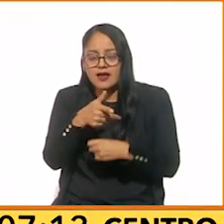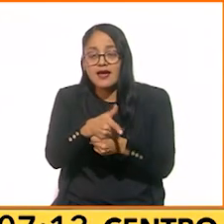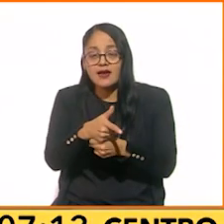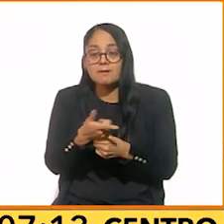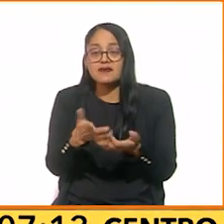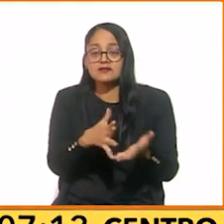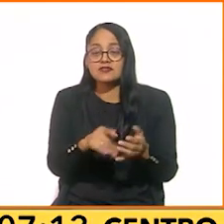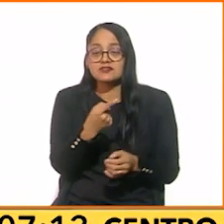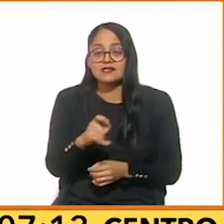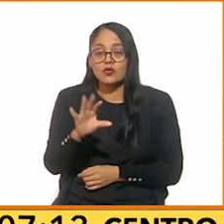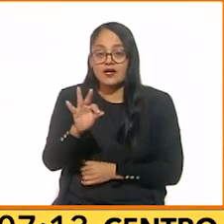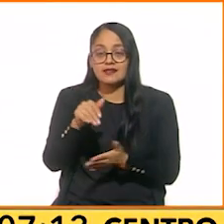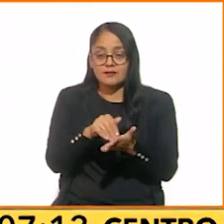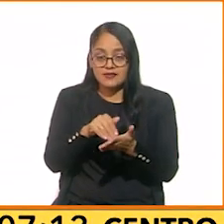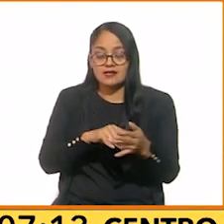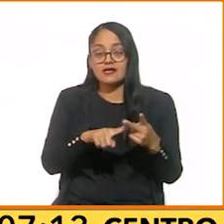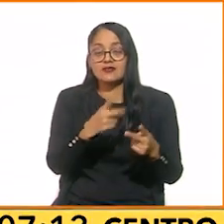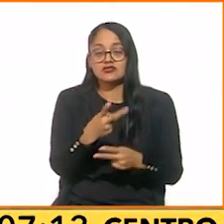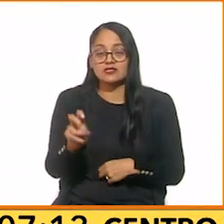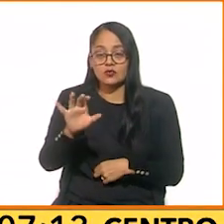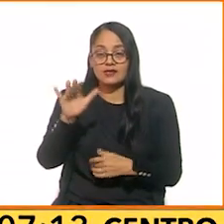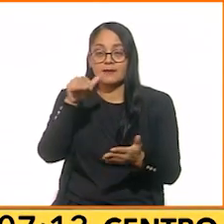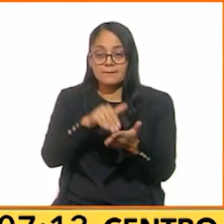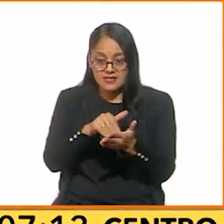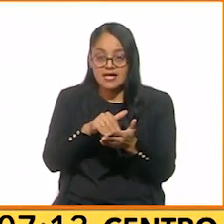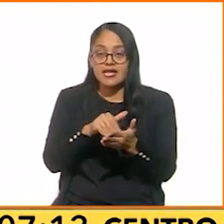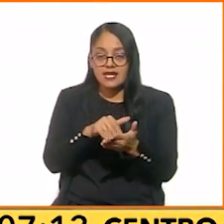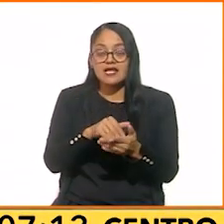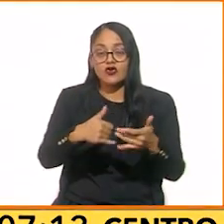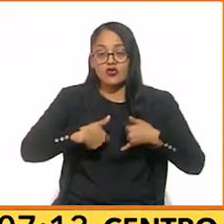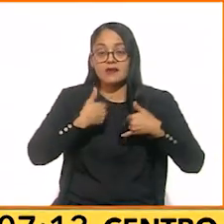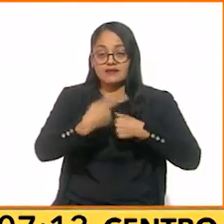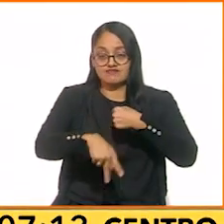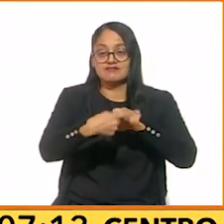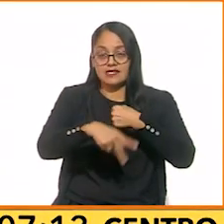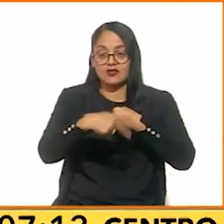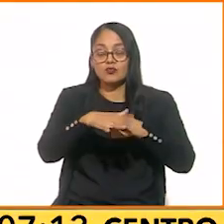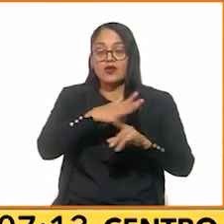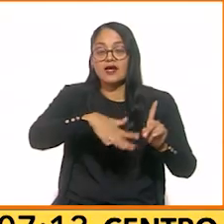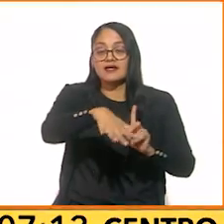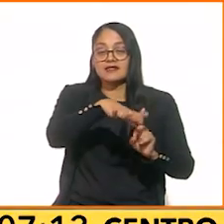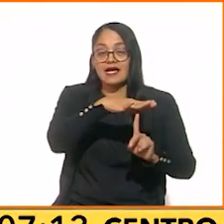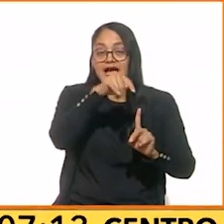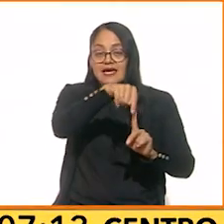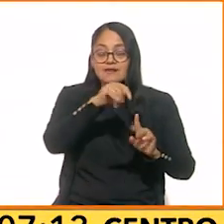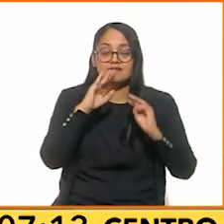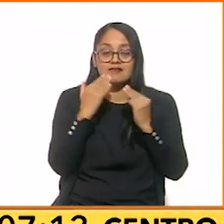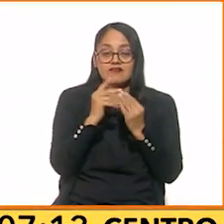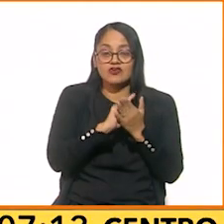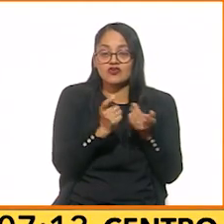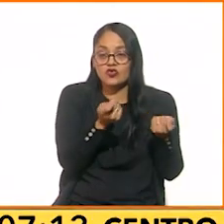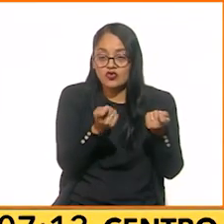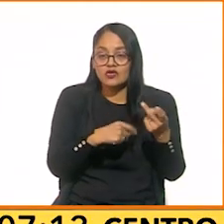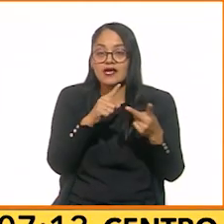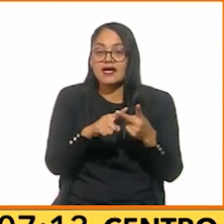entre 140,000 y 250,000 en riesgo potencial, porque están en zonas de control criminal, porque están fuera de la